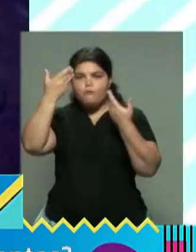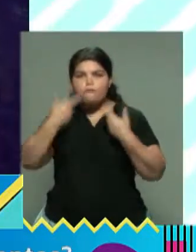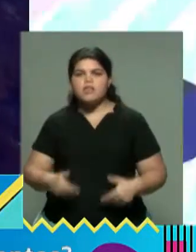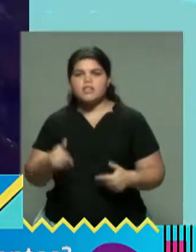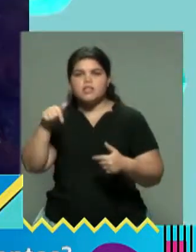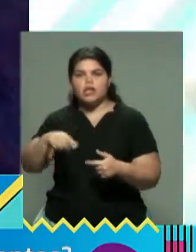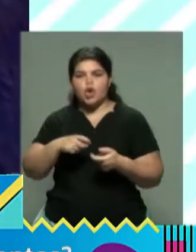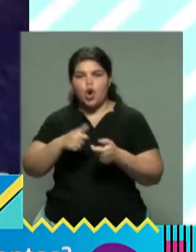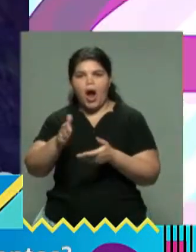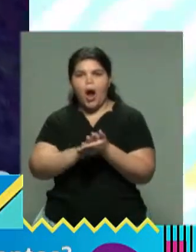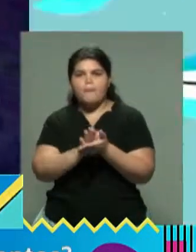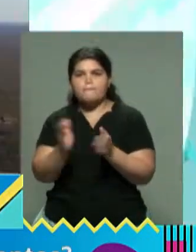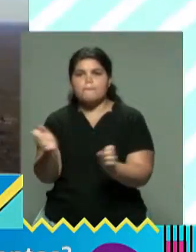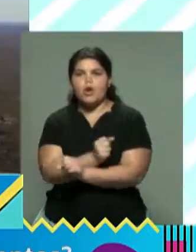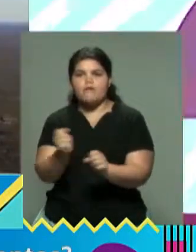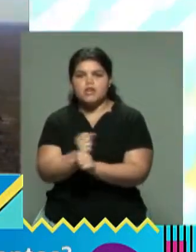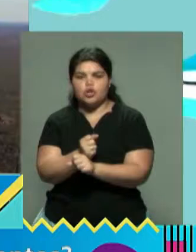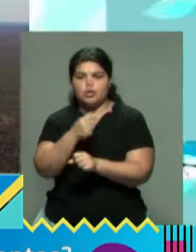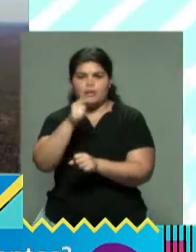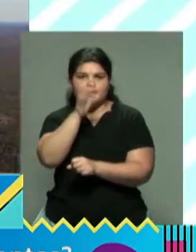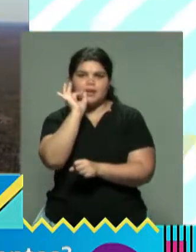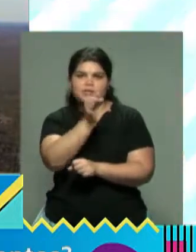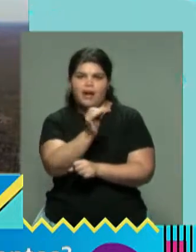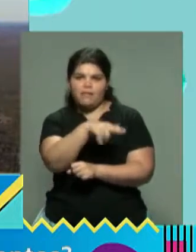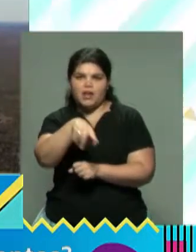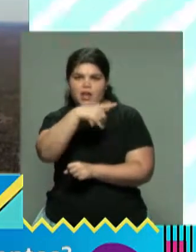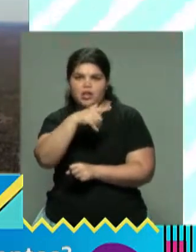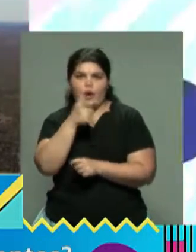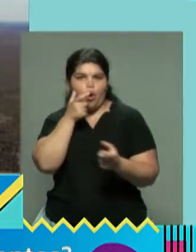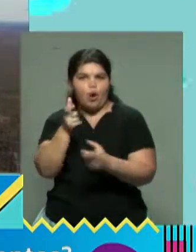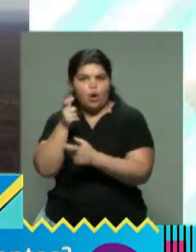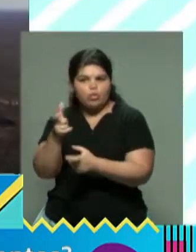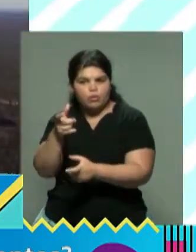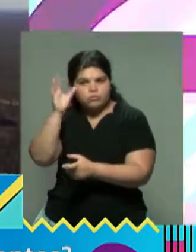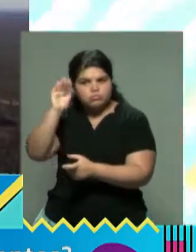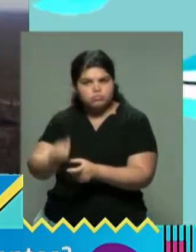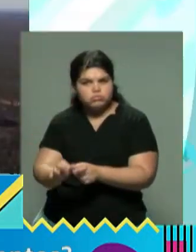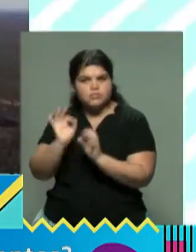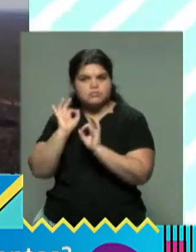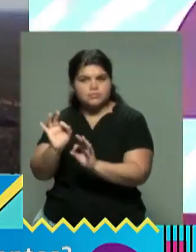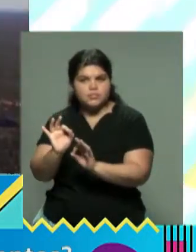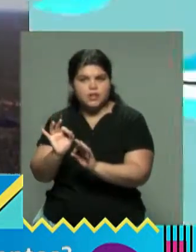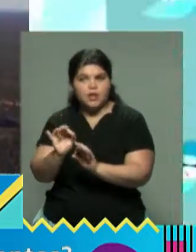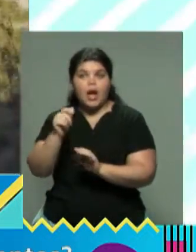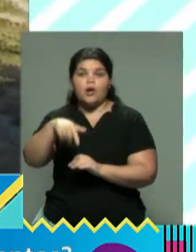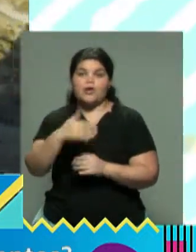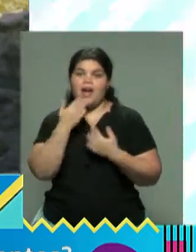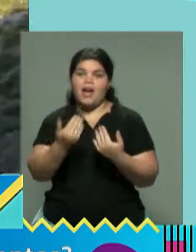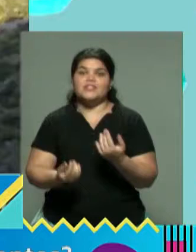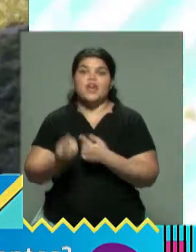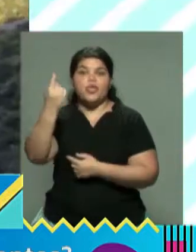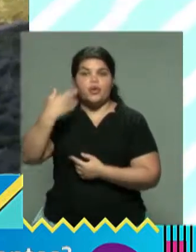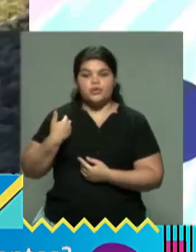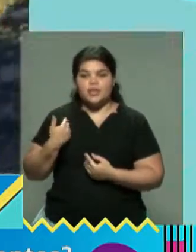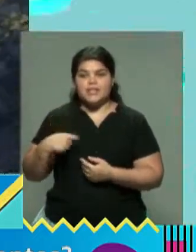cuándo saben todo. Entonces no hay forma de que se le escape una. Y en esto, bueno, a Dios gracias, ya existen estos seguros que están asegurando